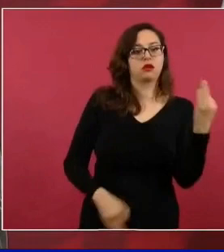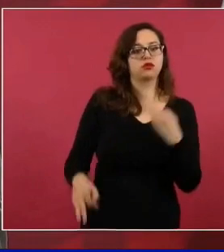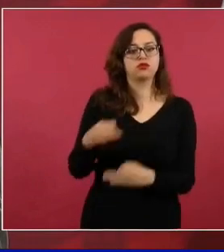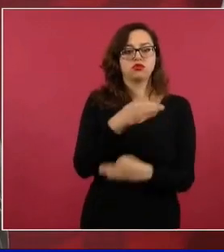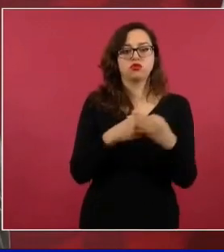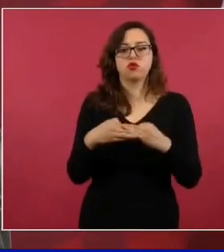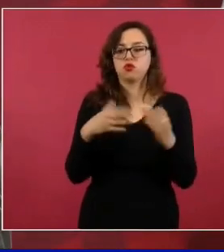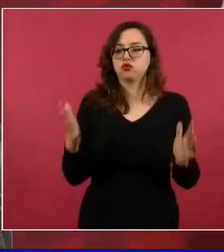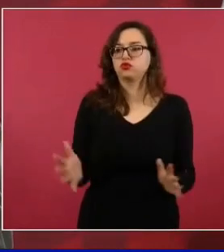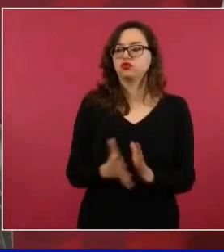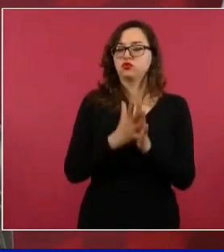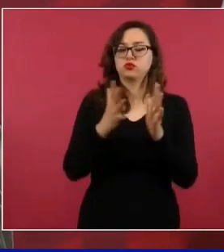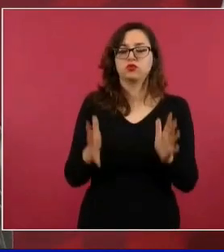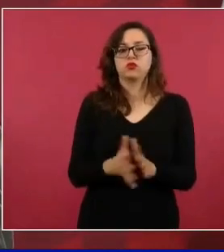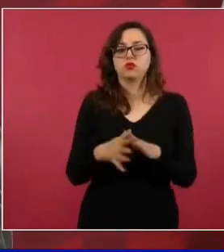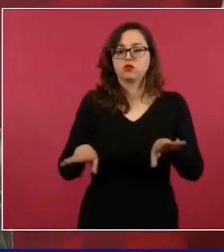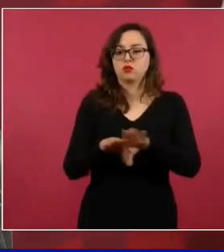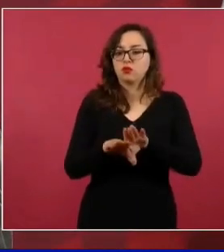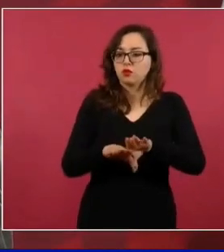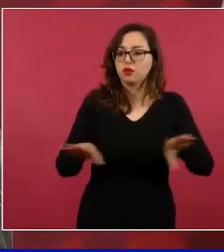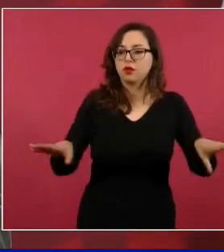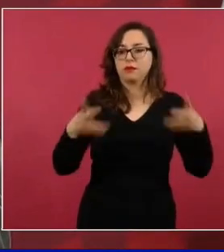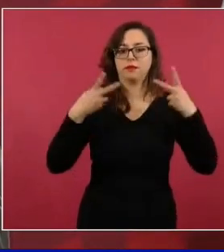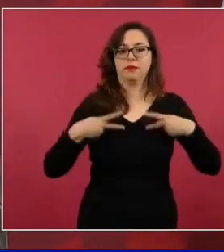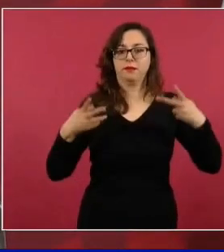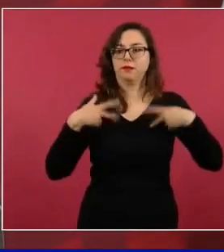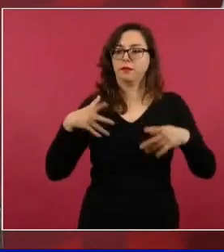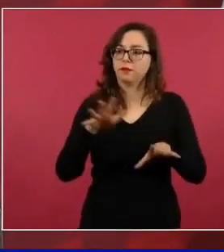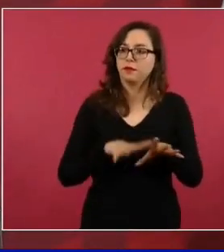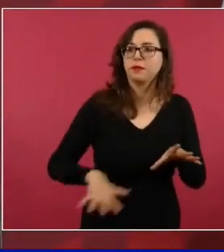es decir, un gobierno del pueblo y para el pueblo,